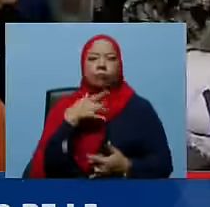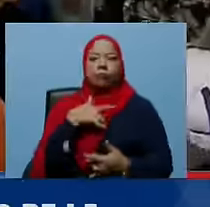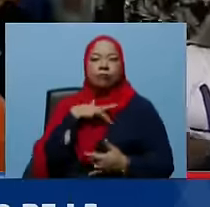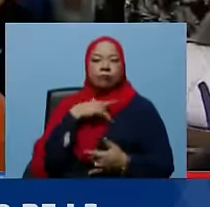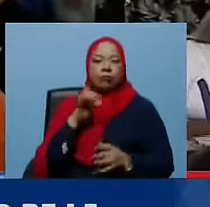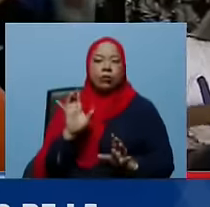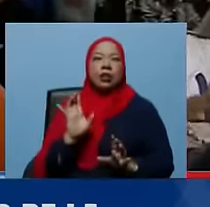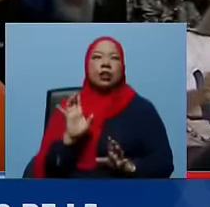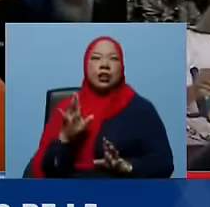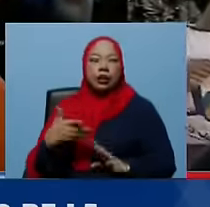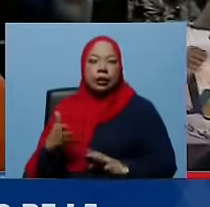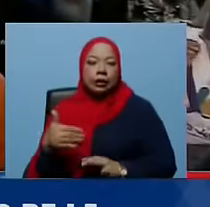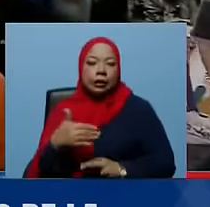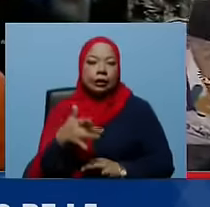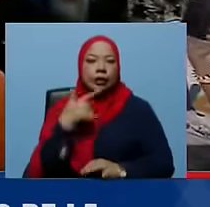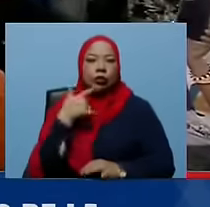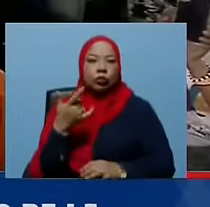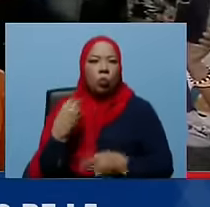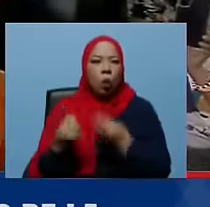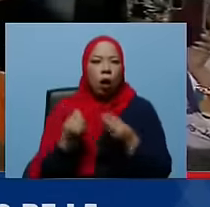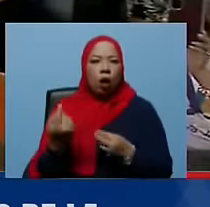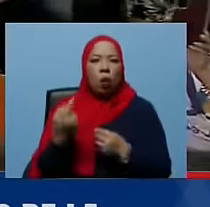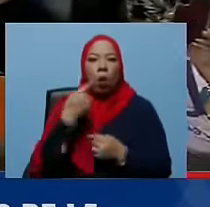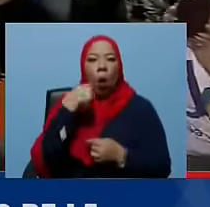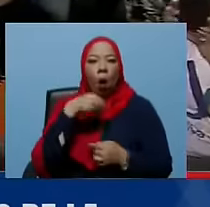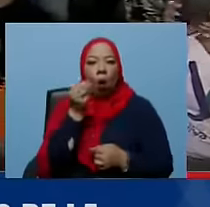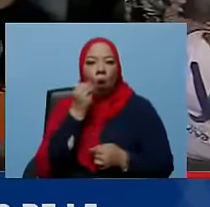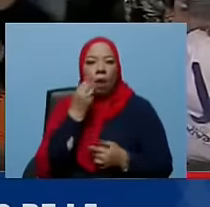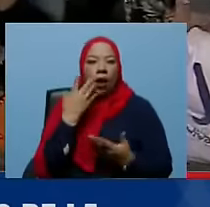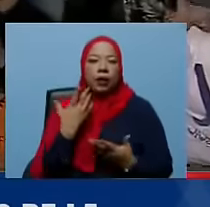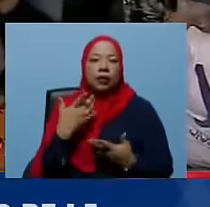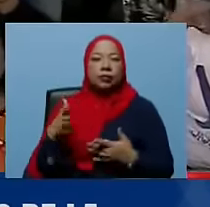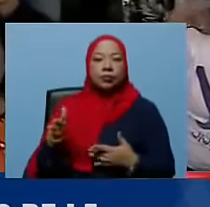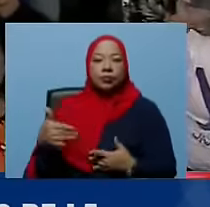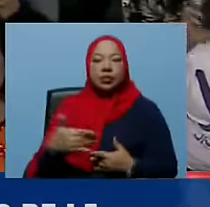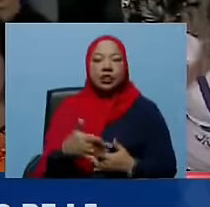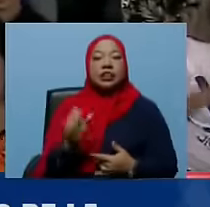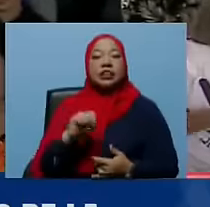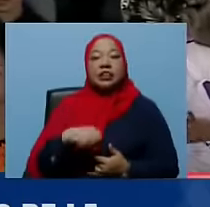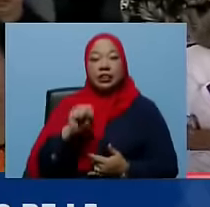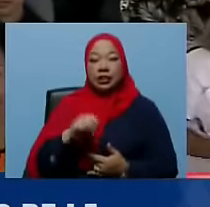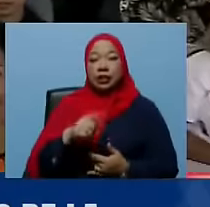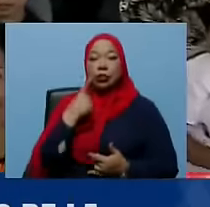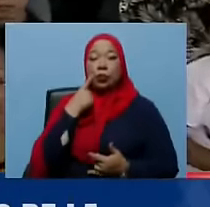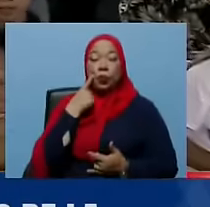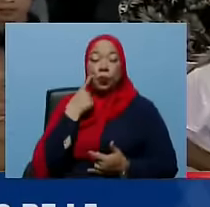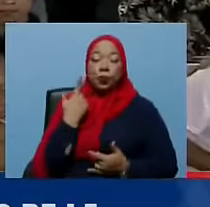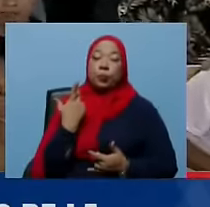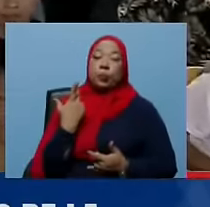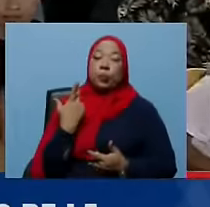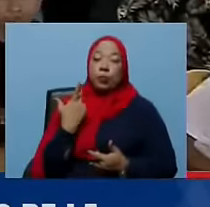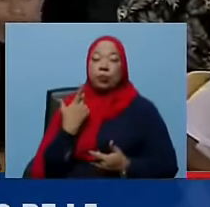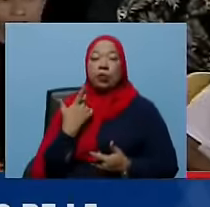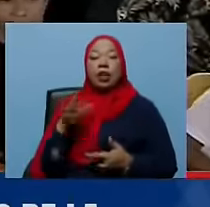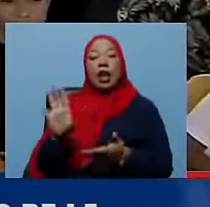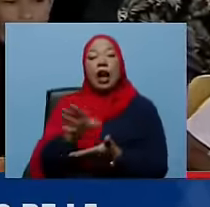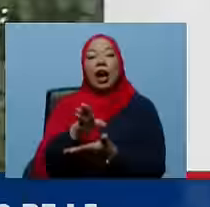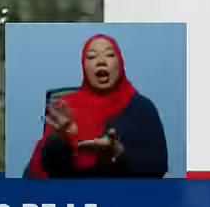Un tiburón. Tiburón nos acecha. ¿Ah? Como dice la